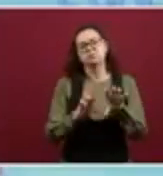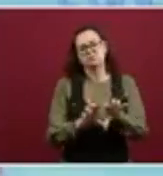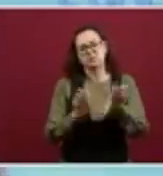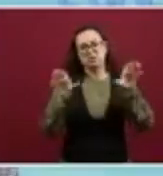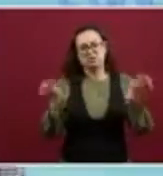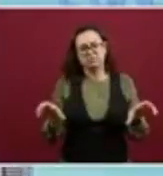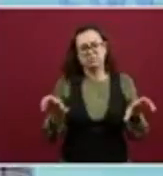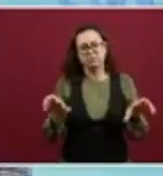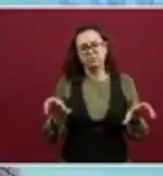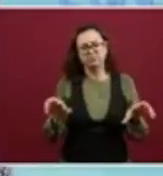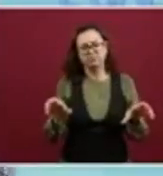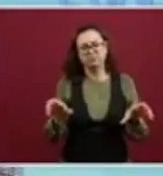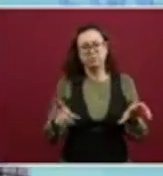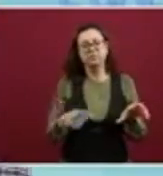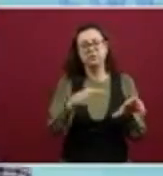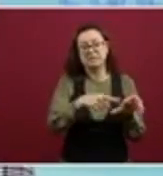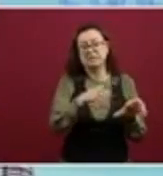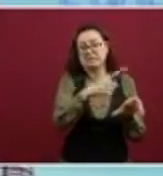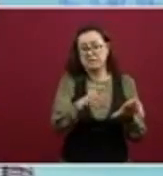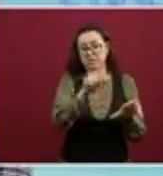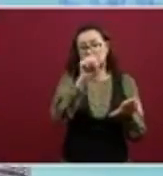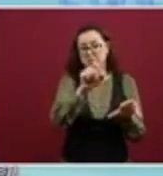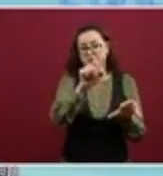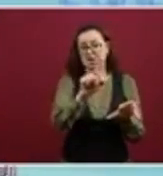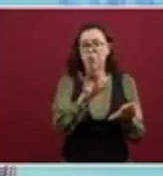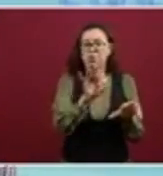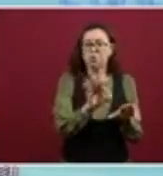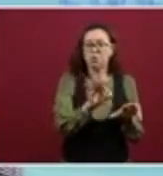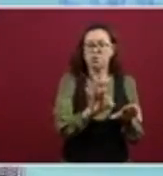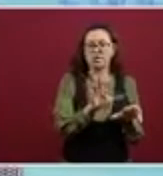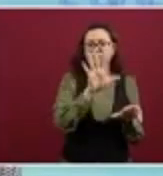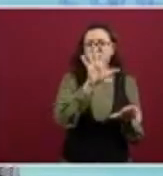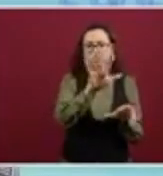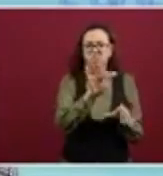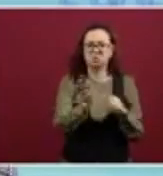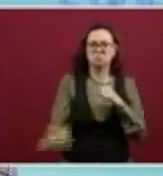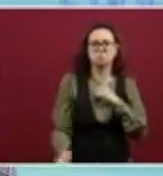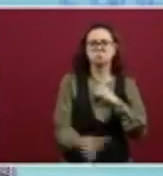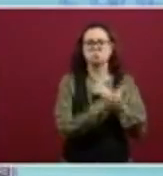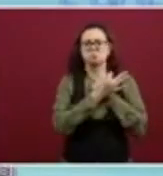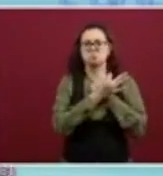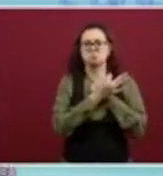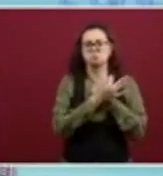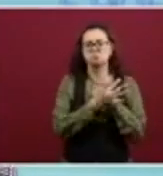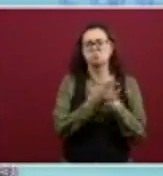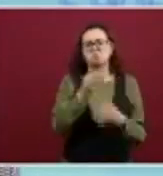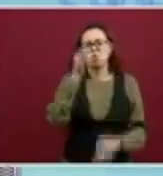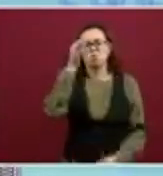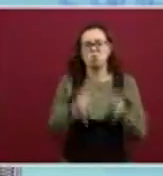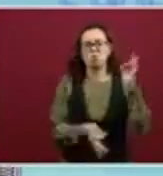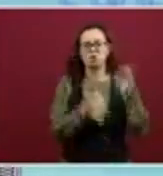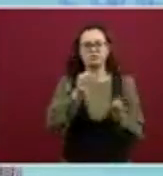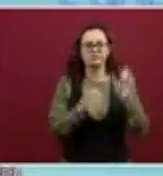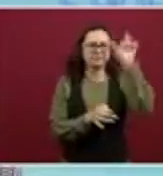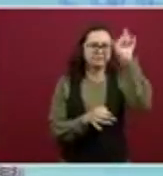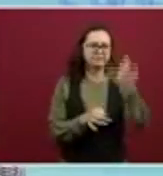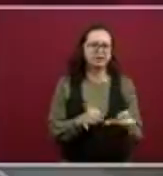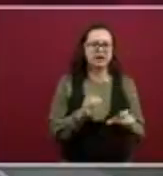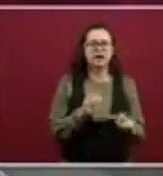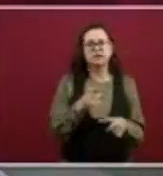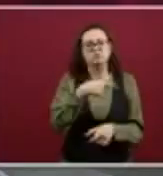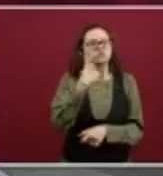estos 120, 45 obtuvieron un amparo, y está señalado aquí en azul, para proteger sus